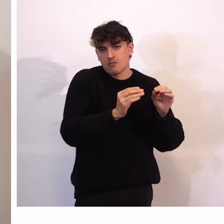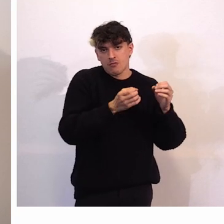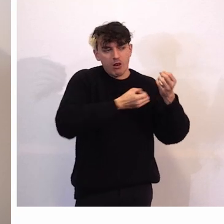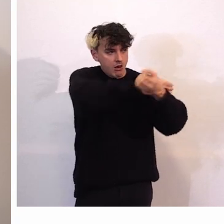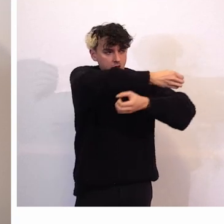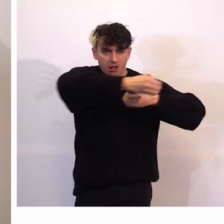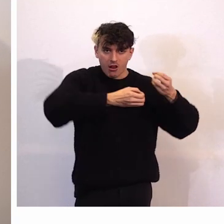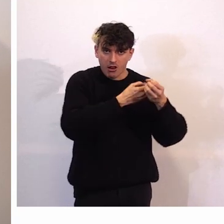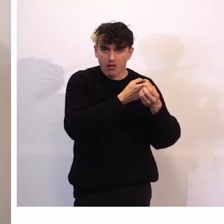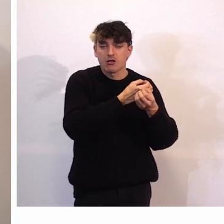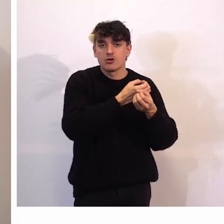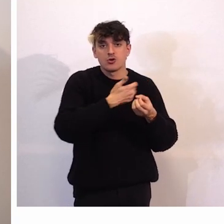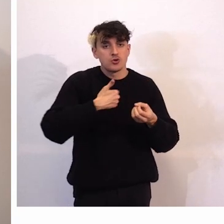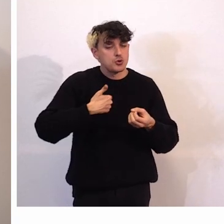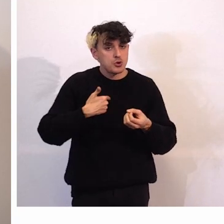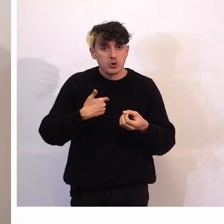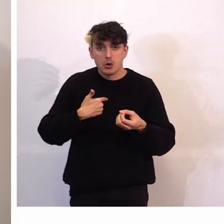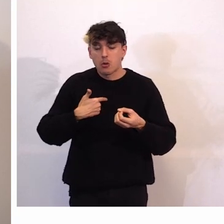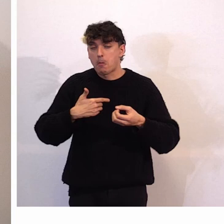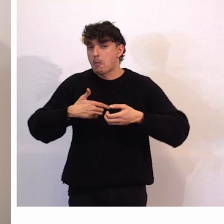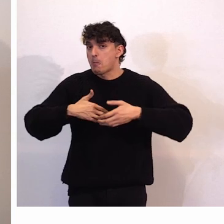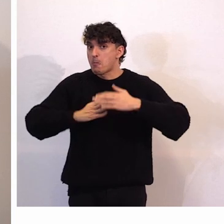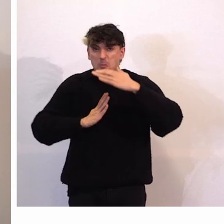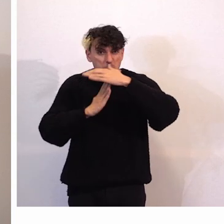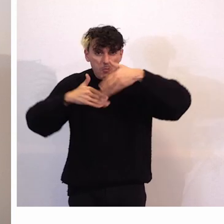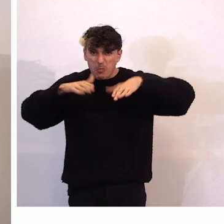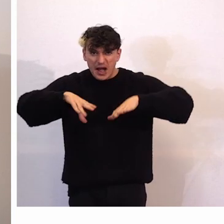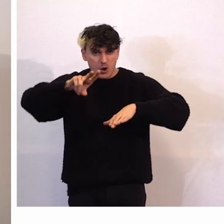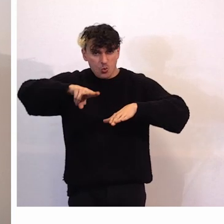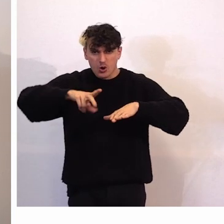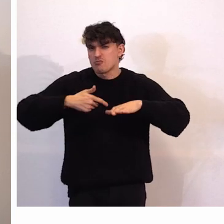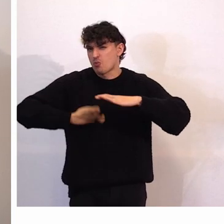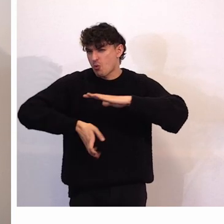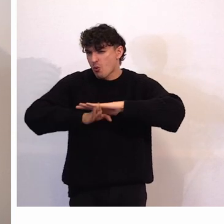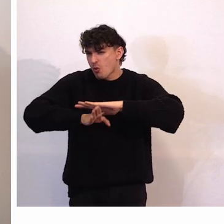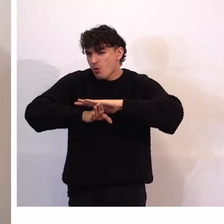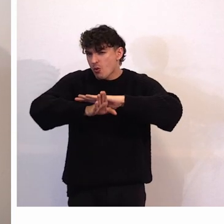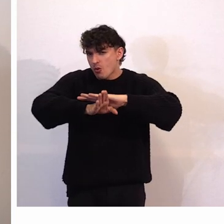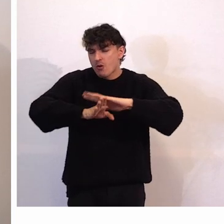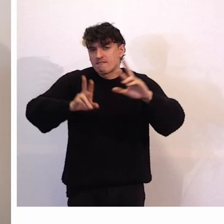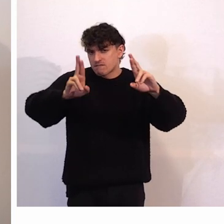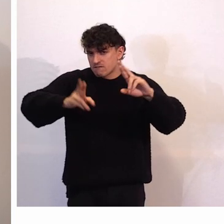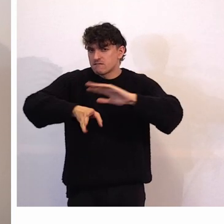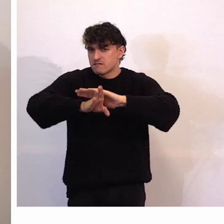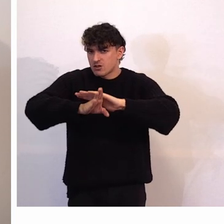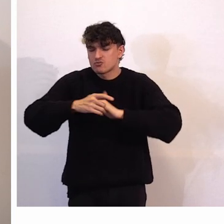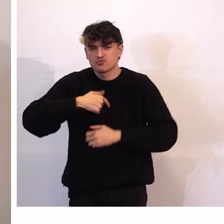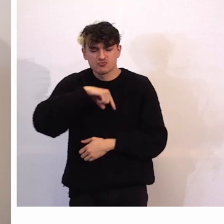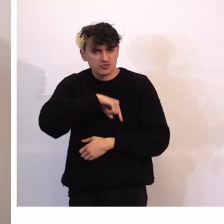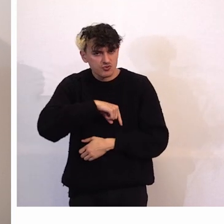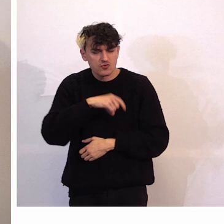Como veis, no he parado. Y espero no parar, porque creo que me siento muy